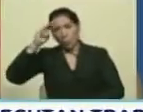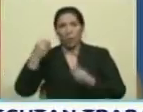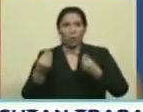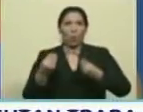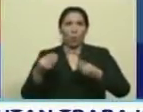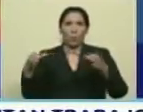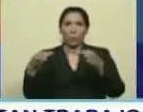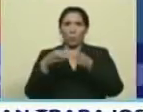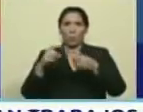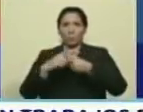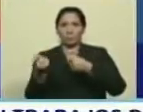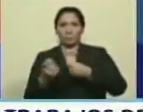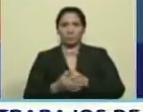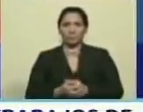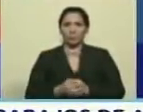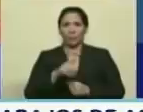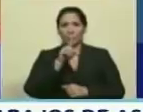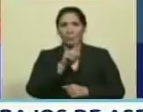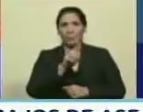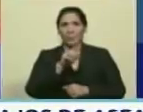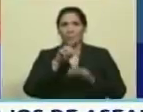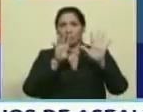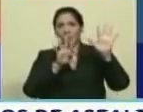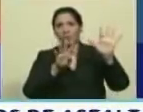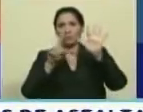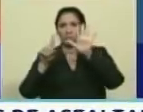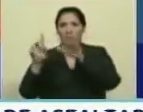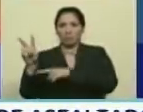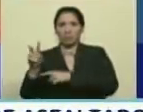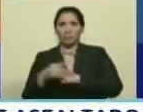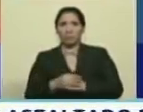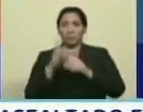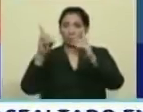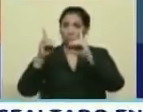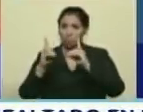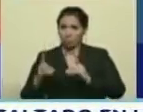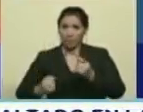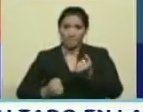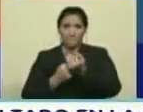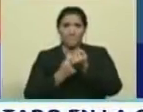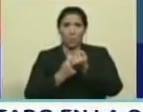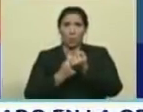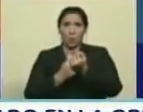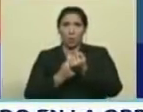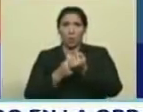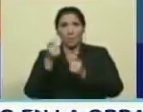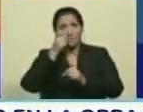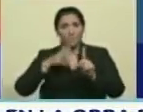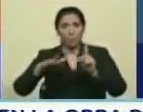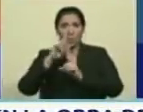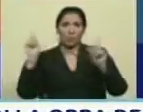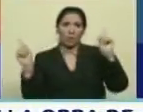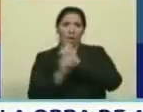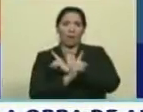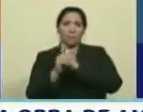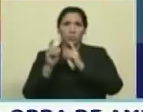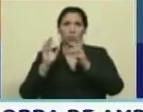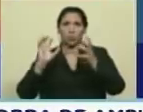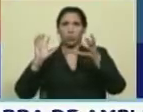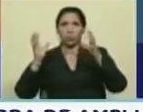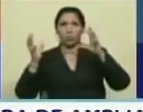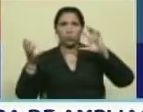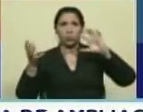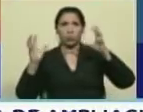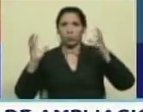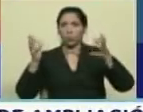de la OEA en 1962. Ha sido decisivo su apoyo a la Cumbre Mundial de los Pueblos sobre el Cambio Climático y los Derechos de la